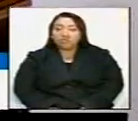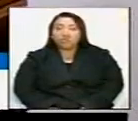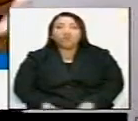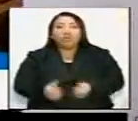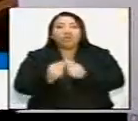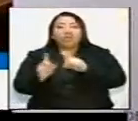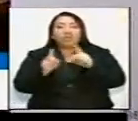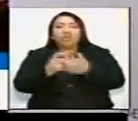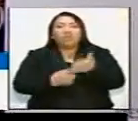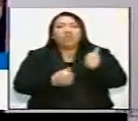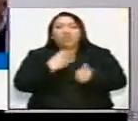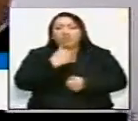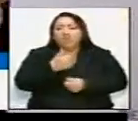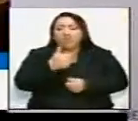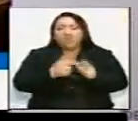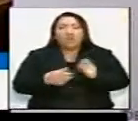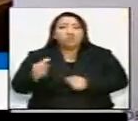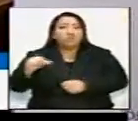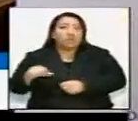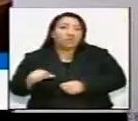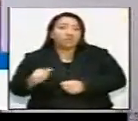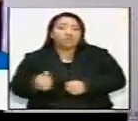más apropiadas, pero también